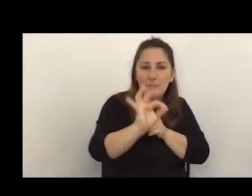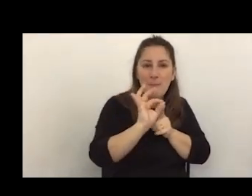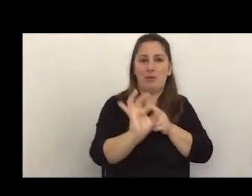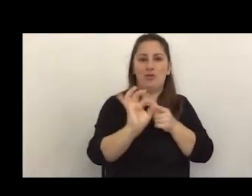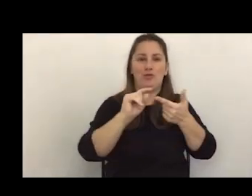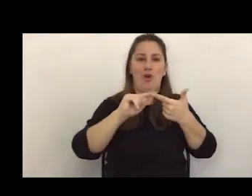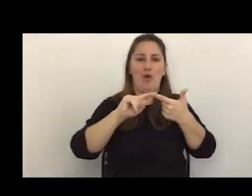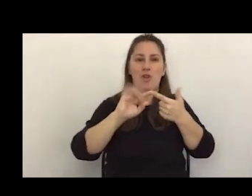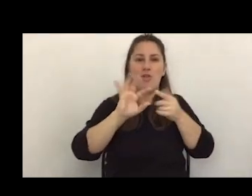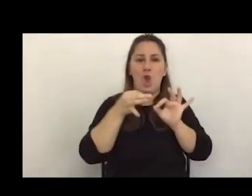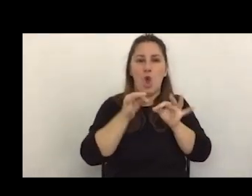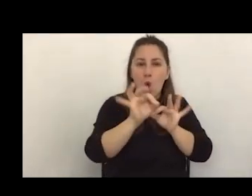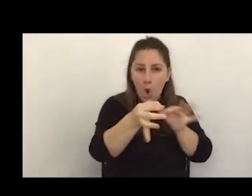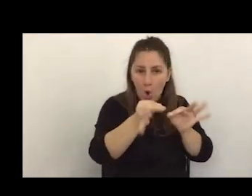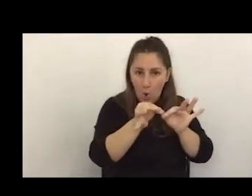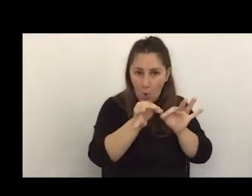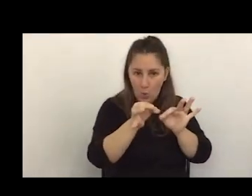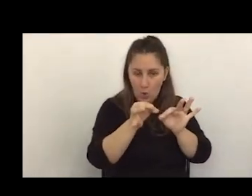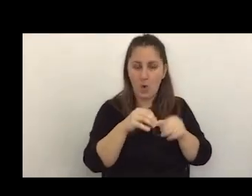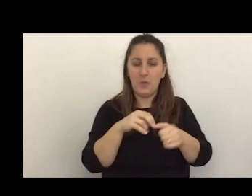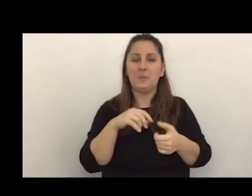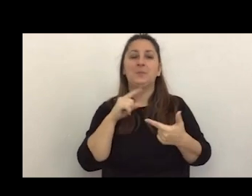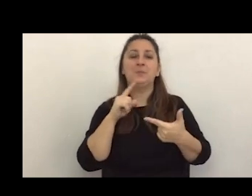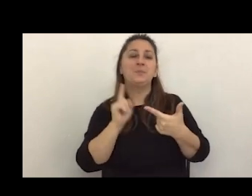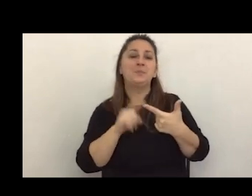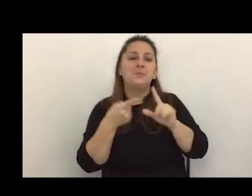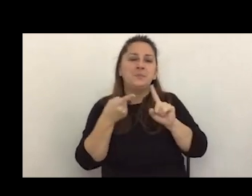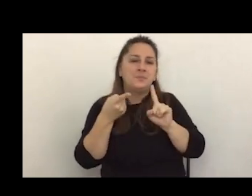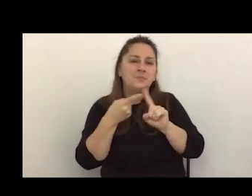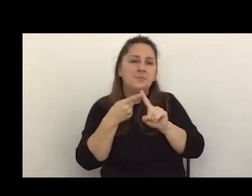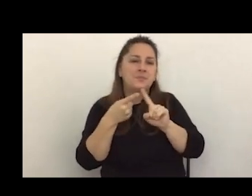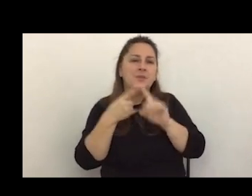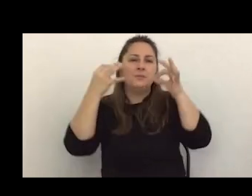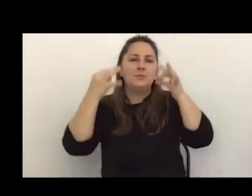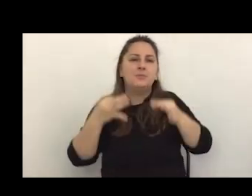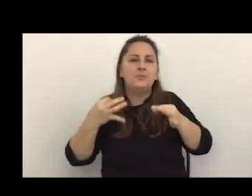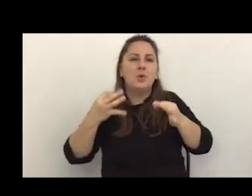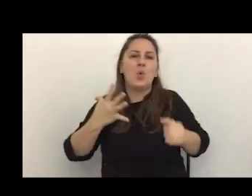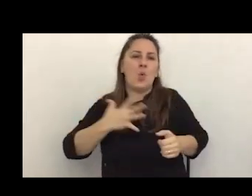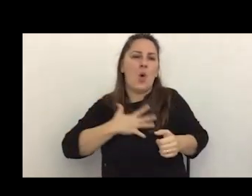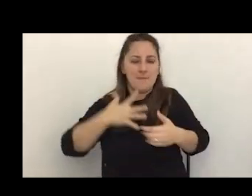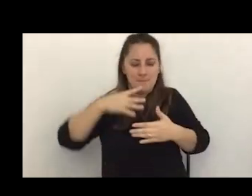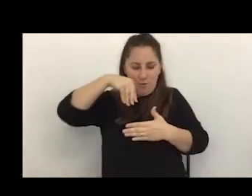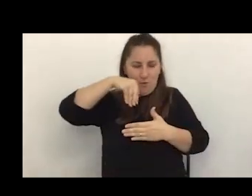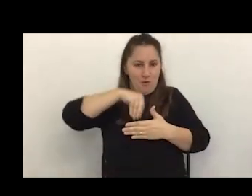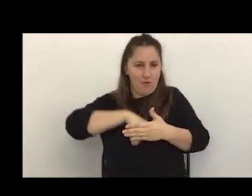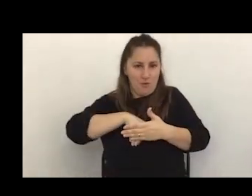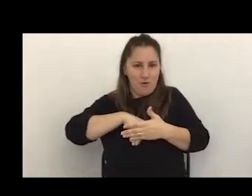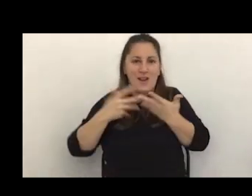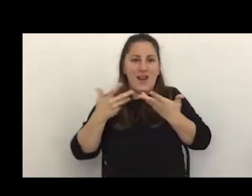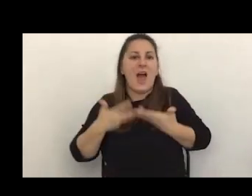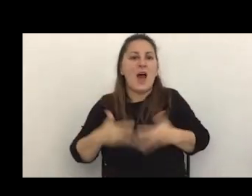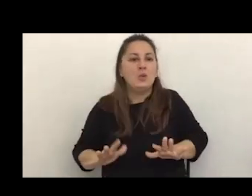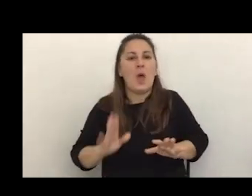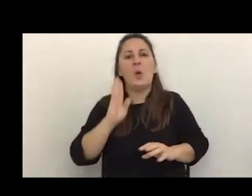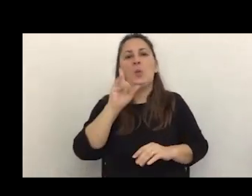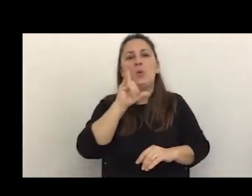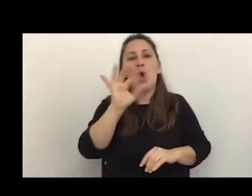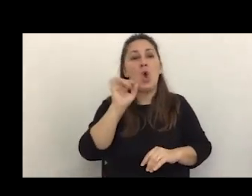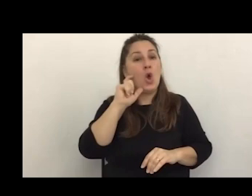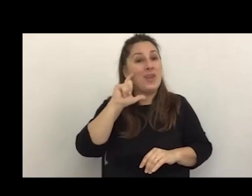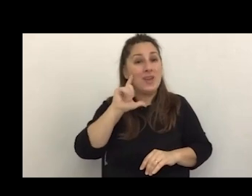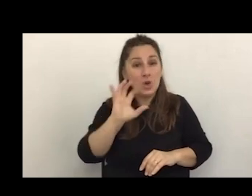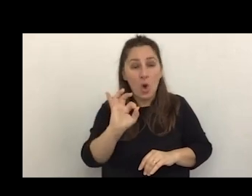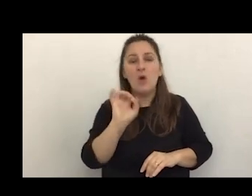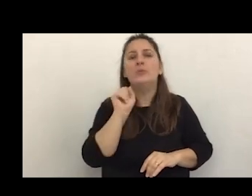El nexo biológico, que es la historia